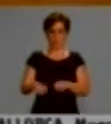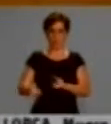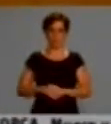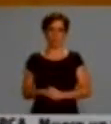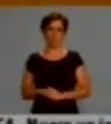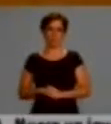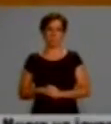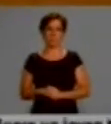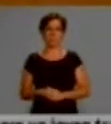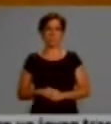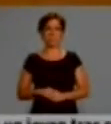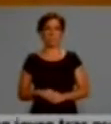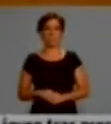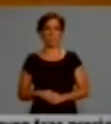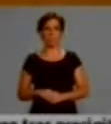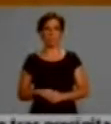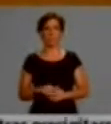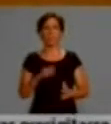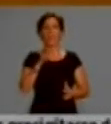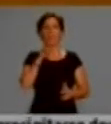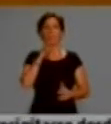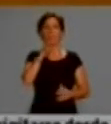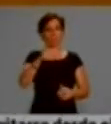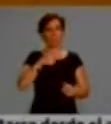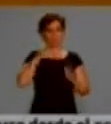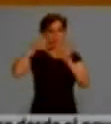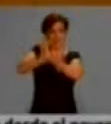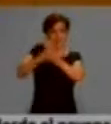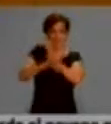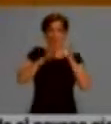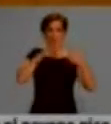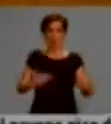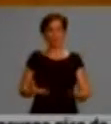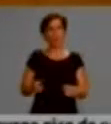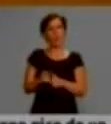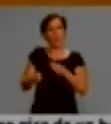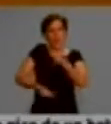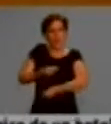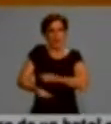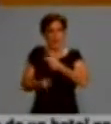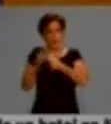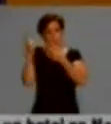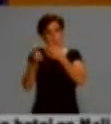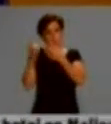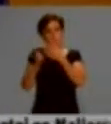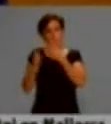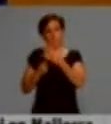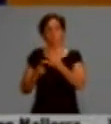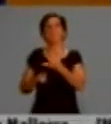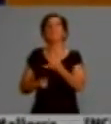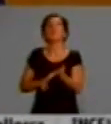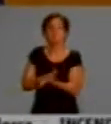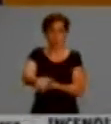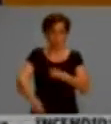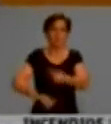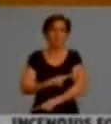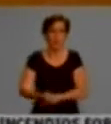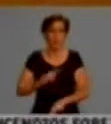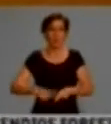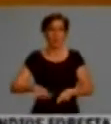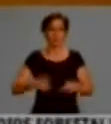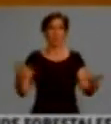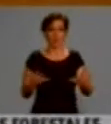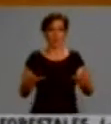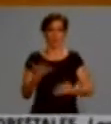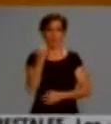Voy a la política, señor presidente. Porque lo que acabo de describir, que son hechos, ha tenido y está teniendo consecuencias políticas muy graves. Usted